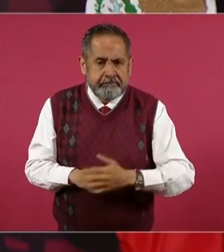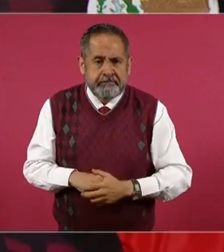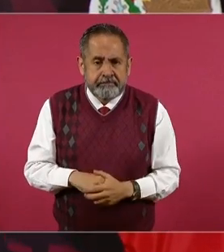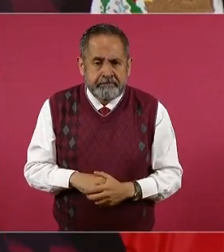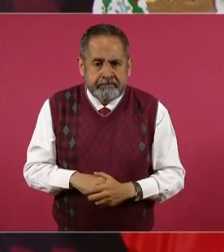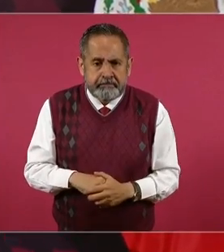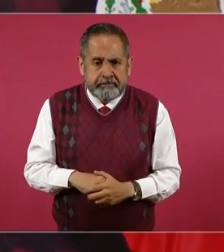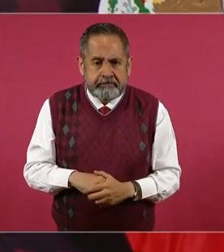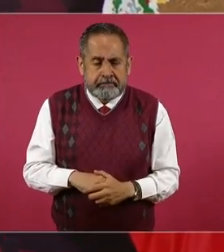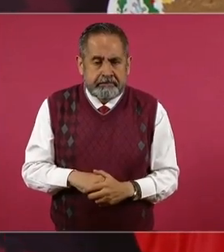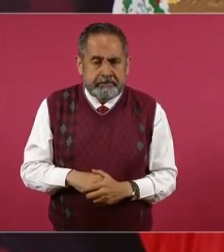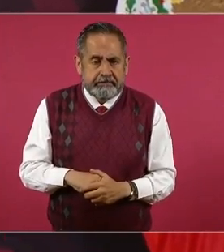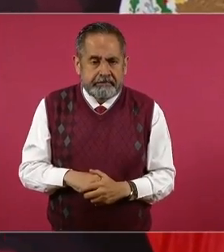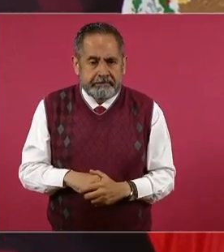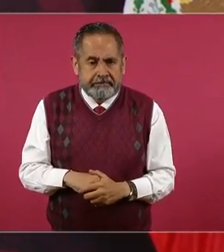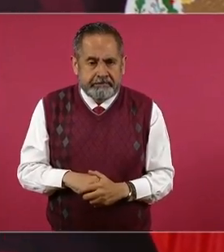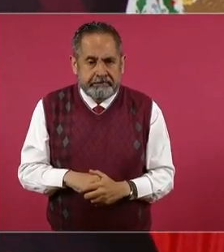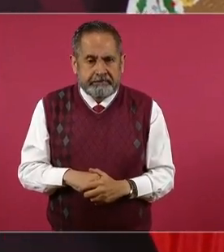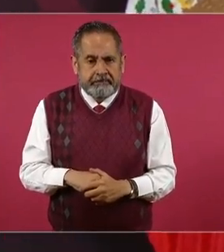se